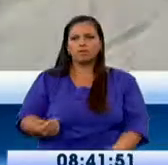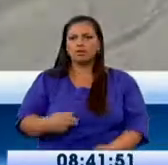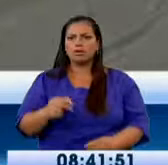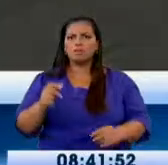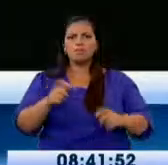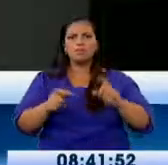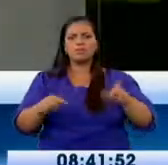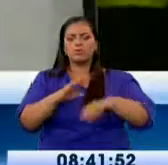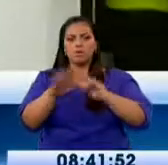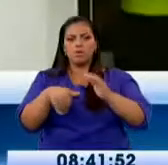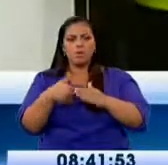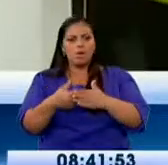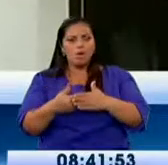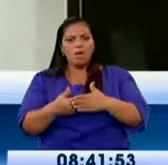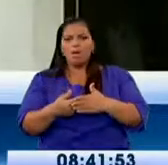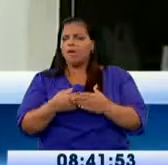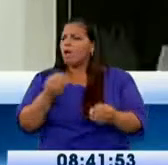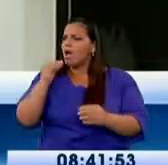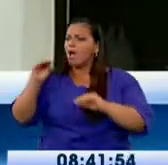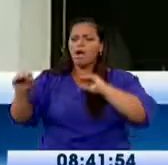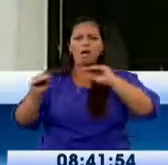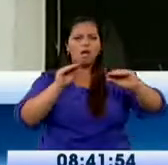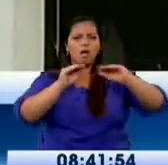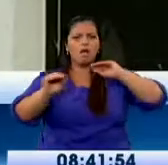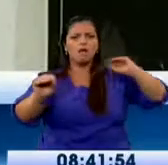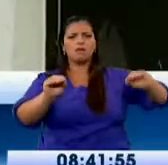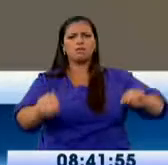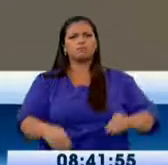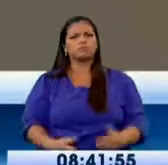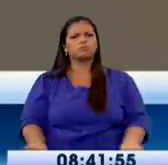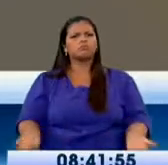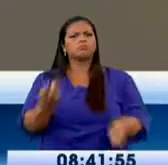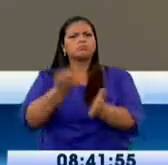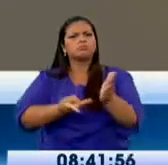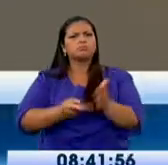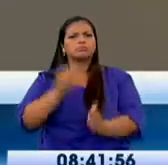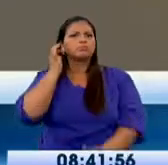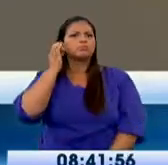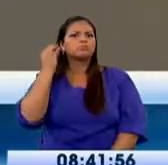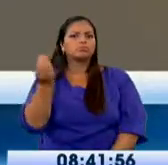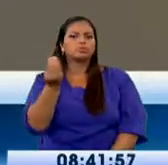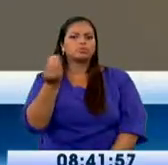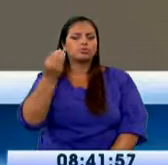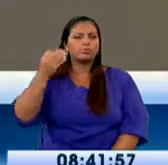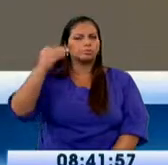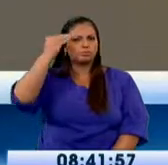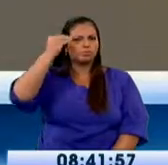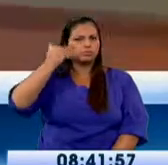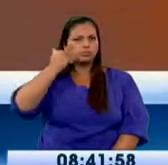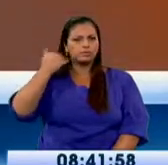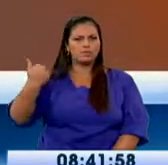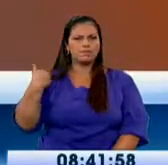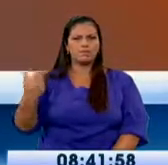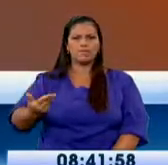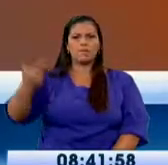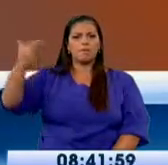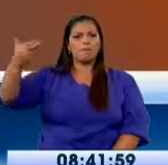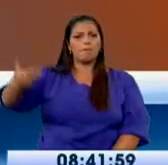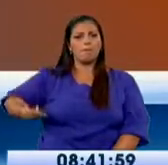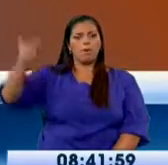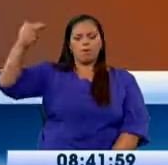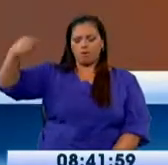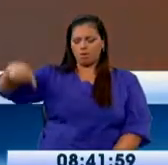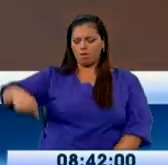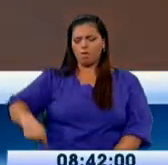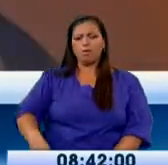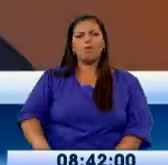todo el sector. Una menor de edad que se había impactado por un arma de fuego a la altura del fémur. Nos manifiestan que un alumno de un